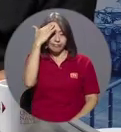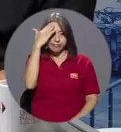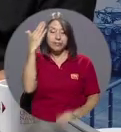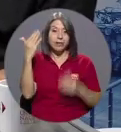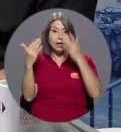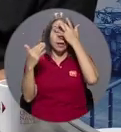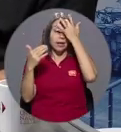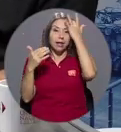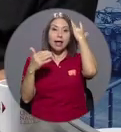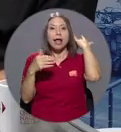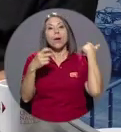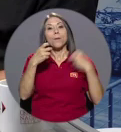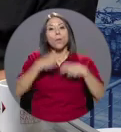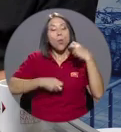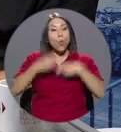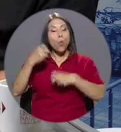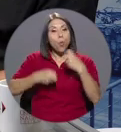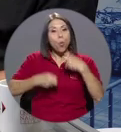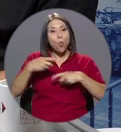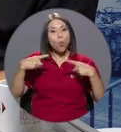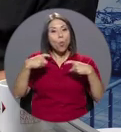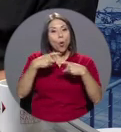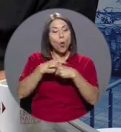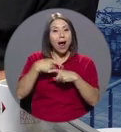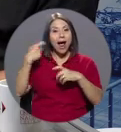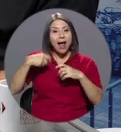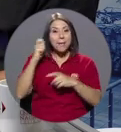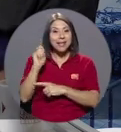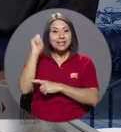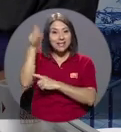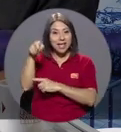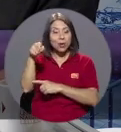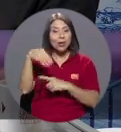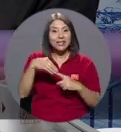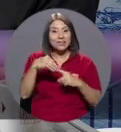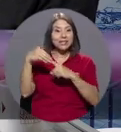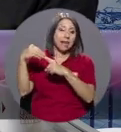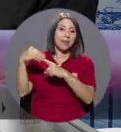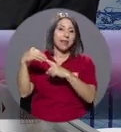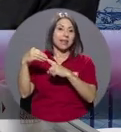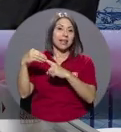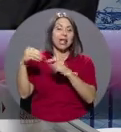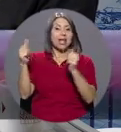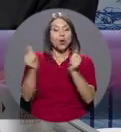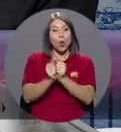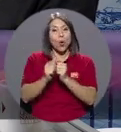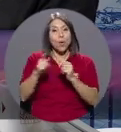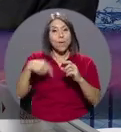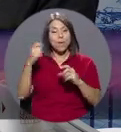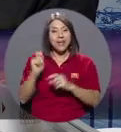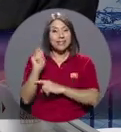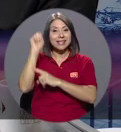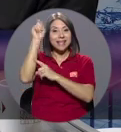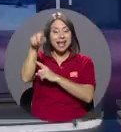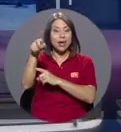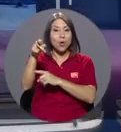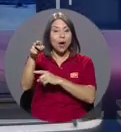para nadie es un secreto, ¿verdad? La crisis que hay ahorita en el sector pesquero, especialmente en el pesquero